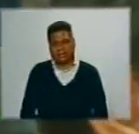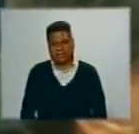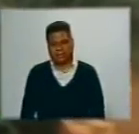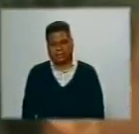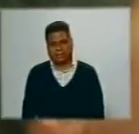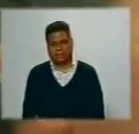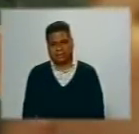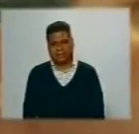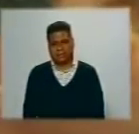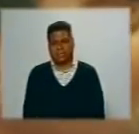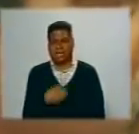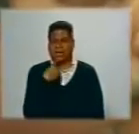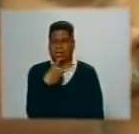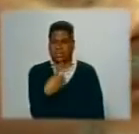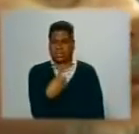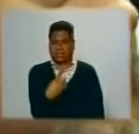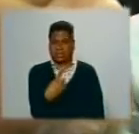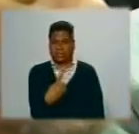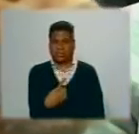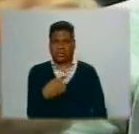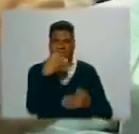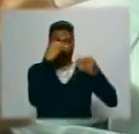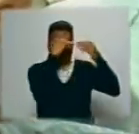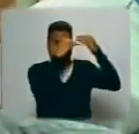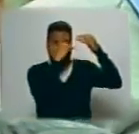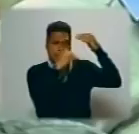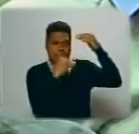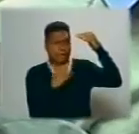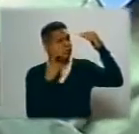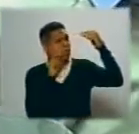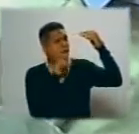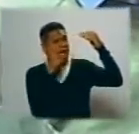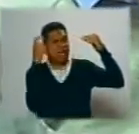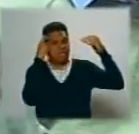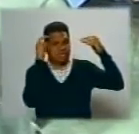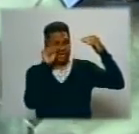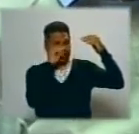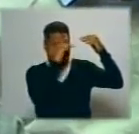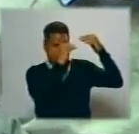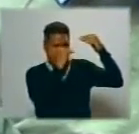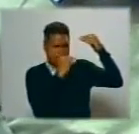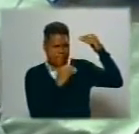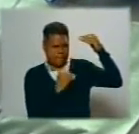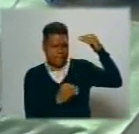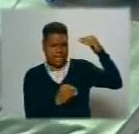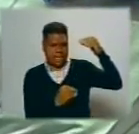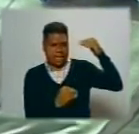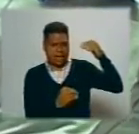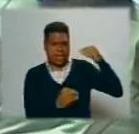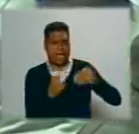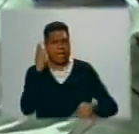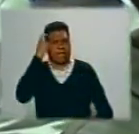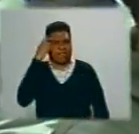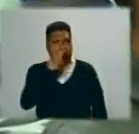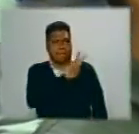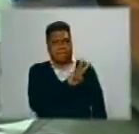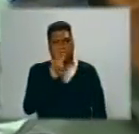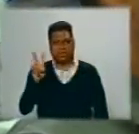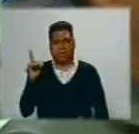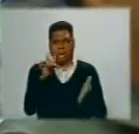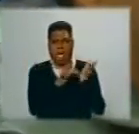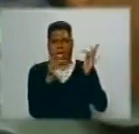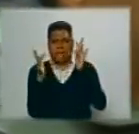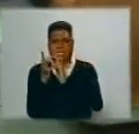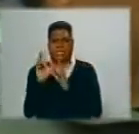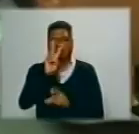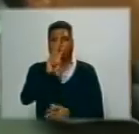ha fijado como el cronograma para las elecciones a la Presidencia de la República en fecha 22 de abril